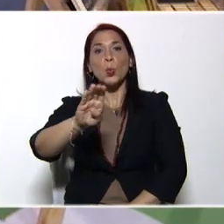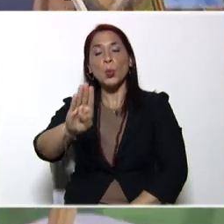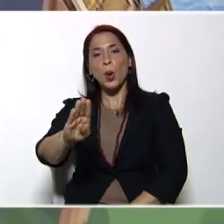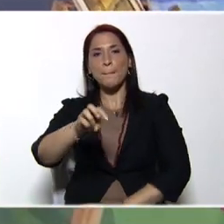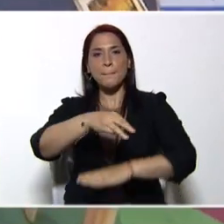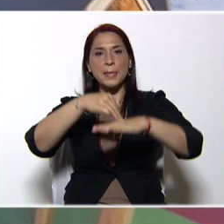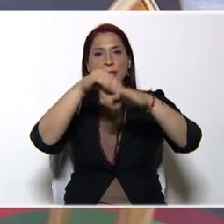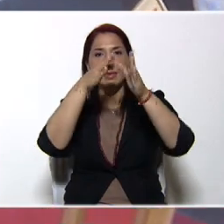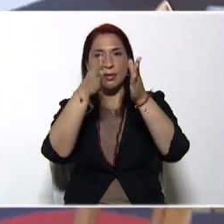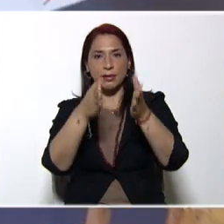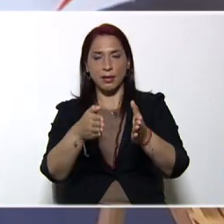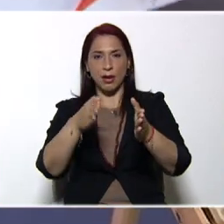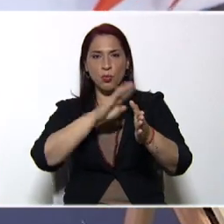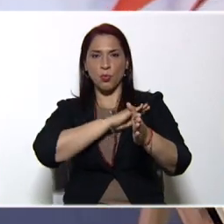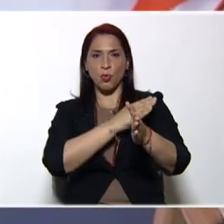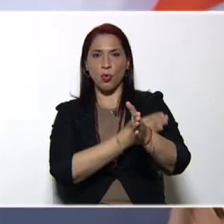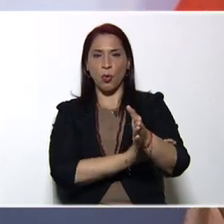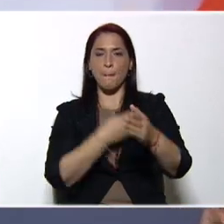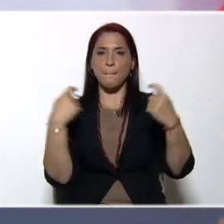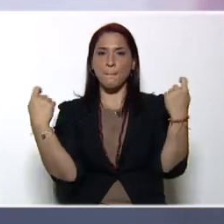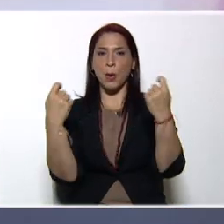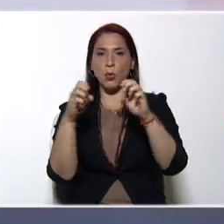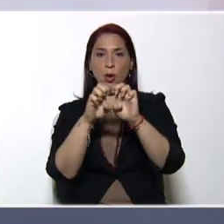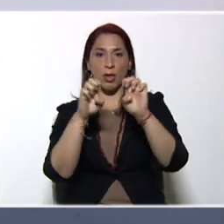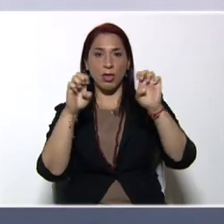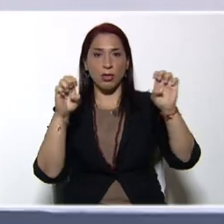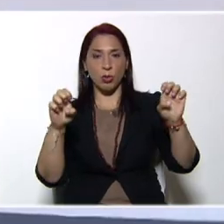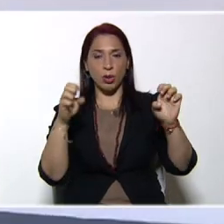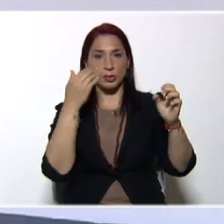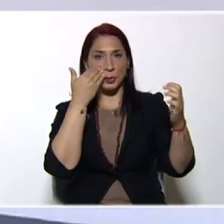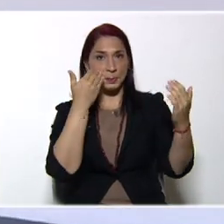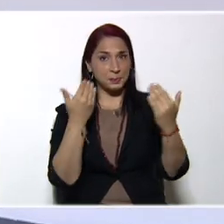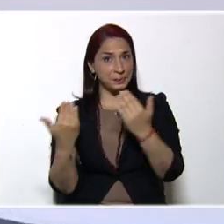Ministerio del Poder Popular para la Educación,